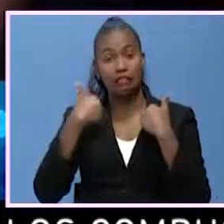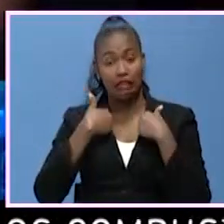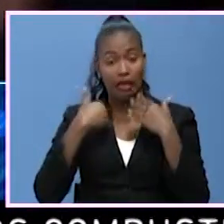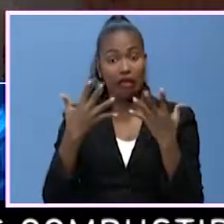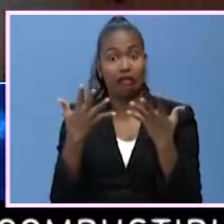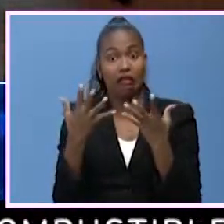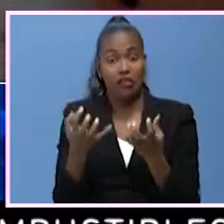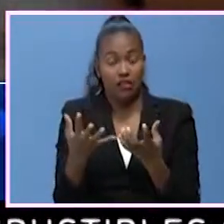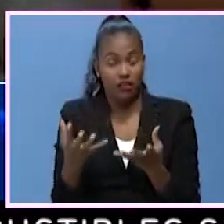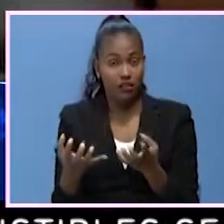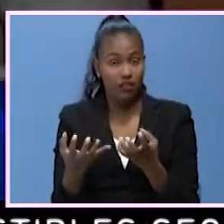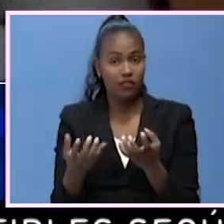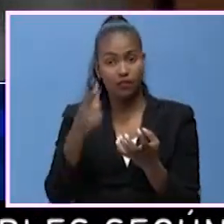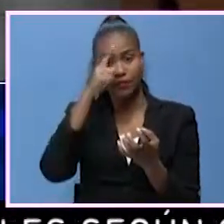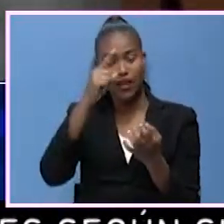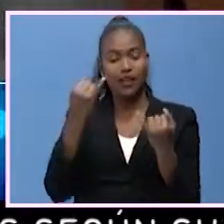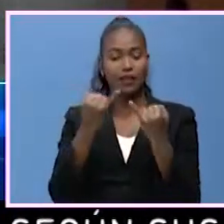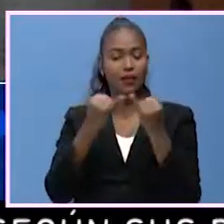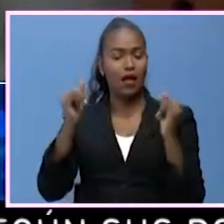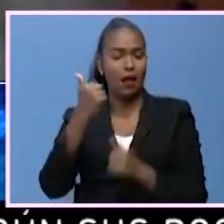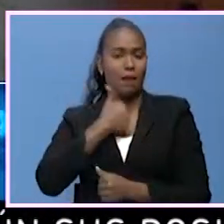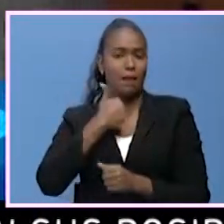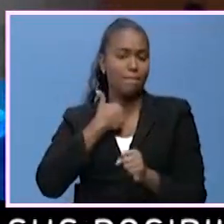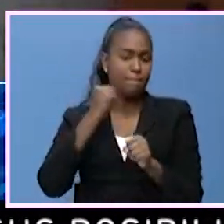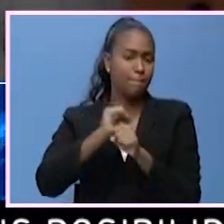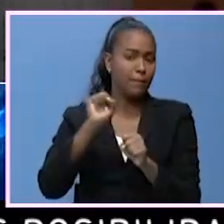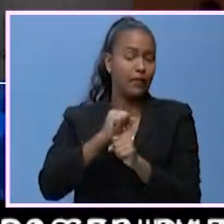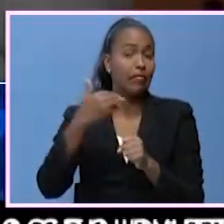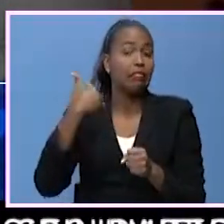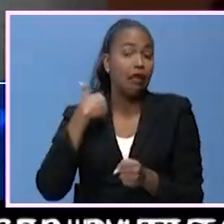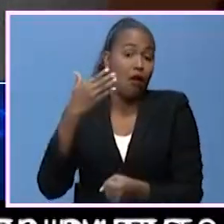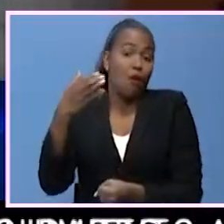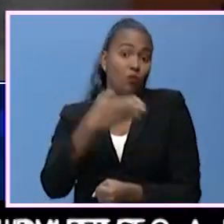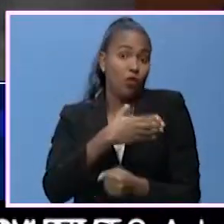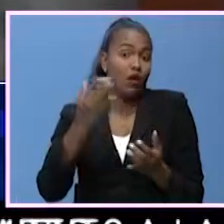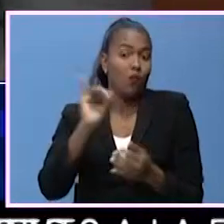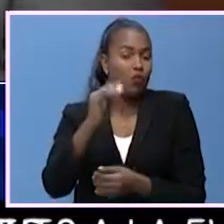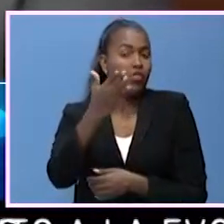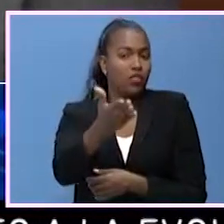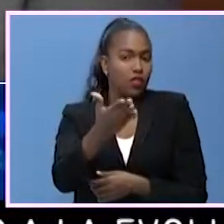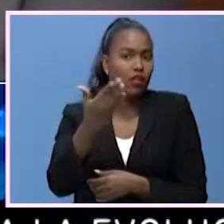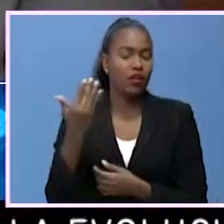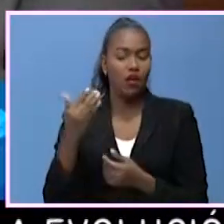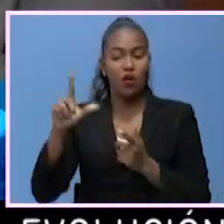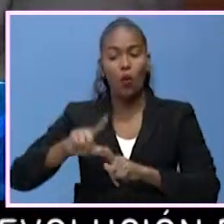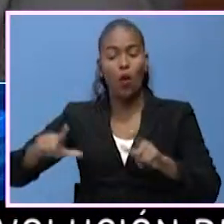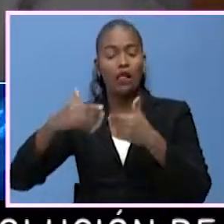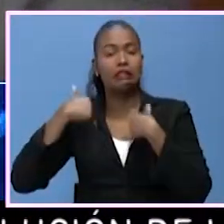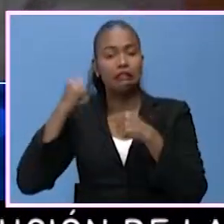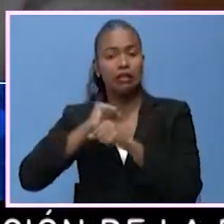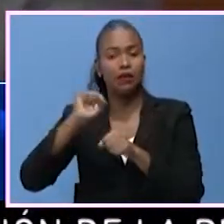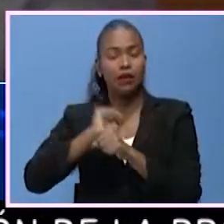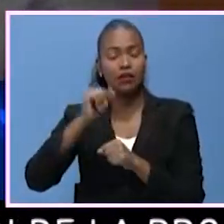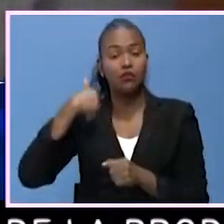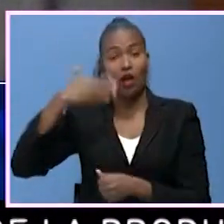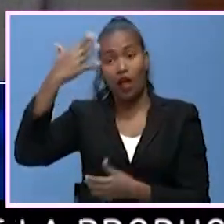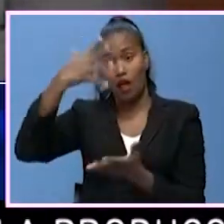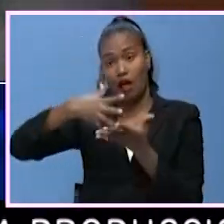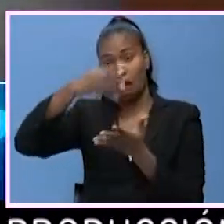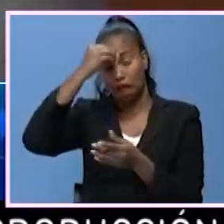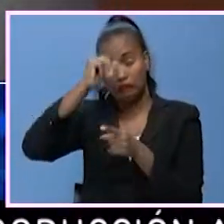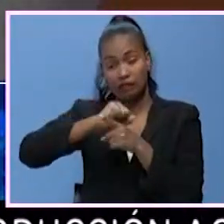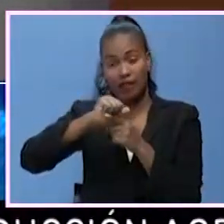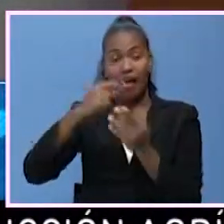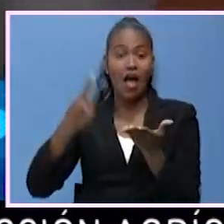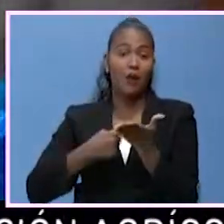el deseo de independizarse, tiene el potencial, igual que tú, estuvo en un lugar trabajando donde adquirió conocimiento, a